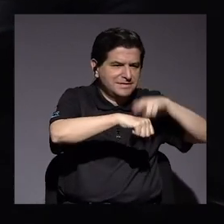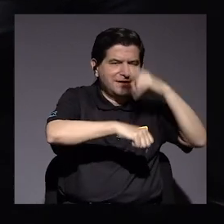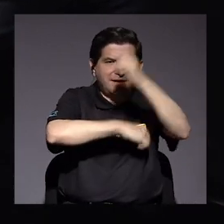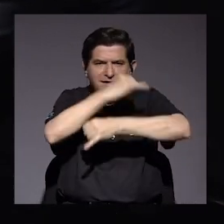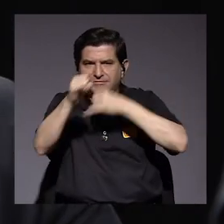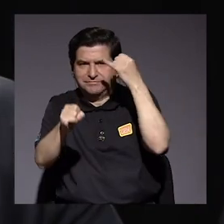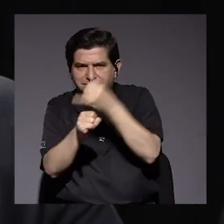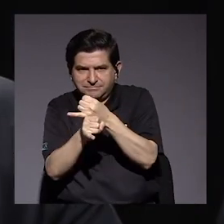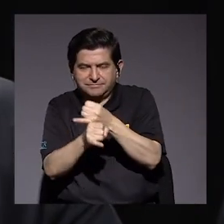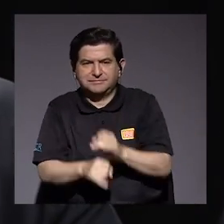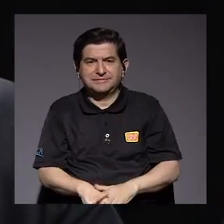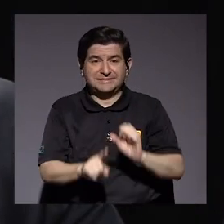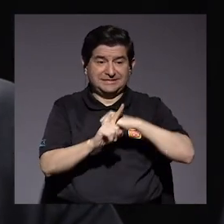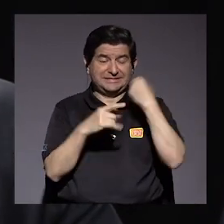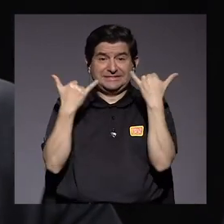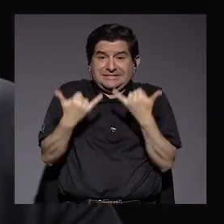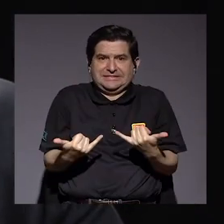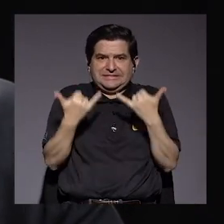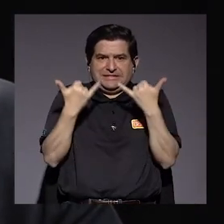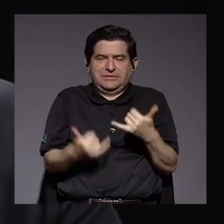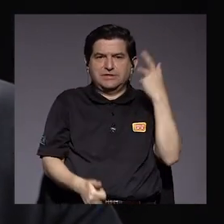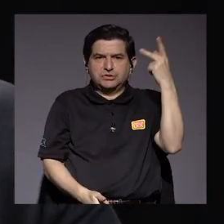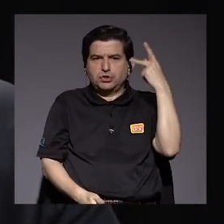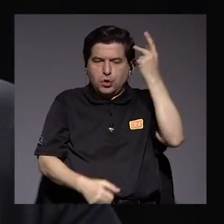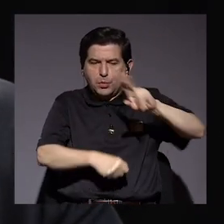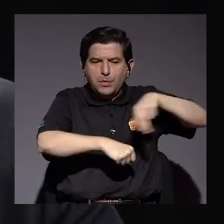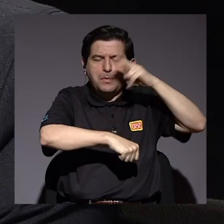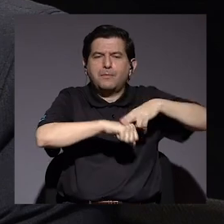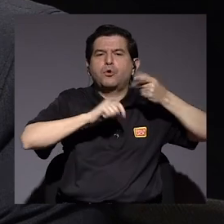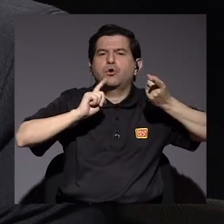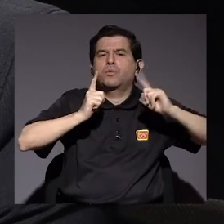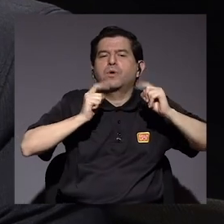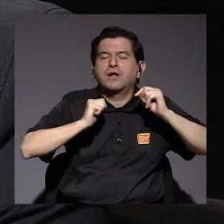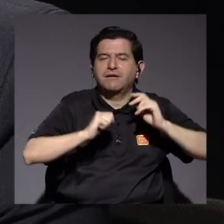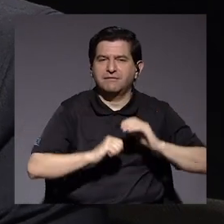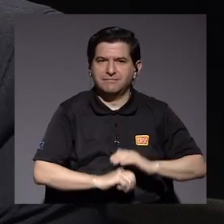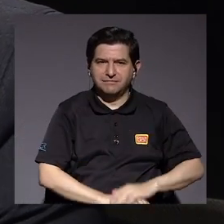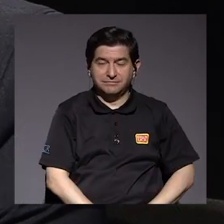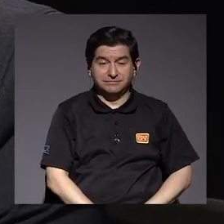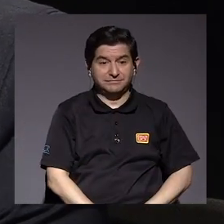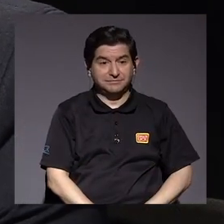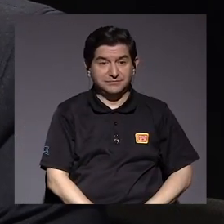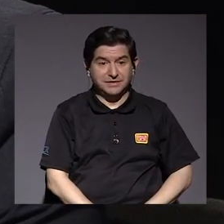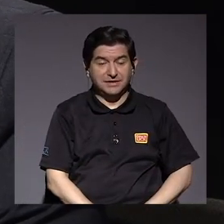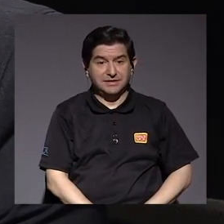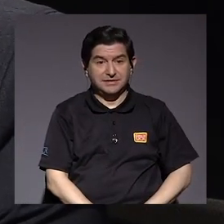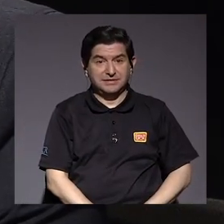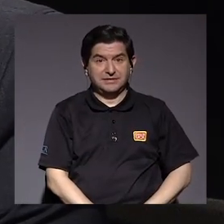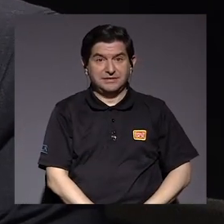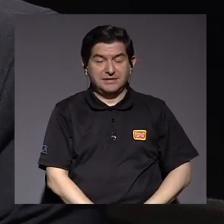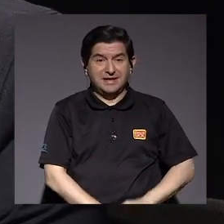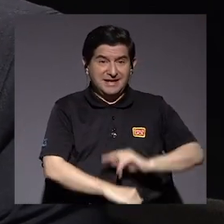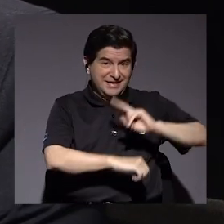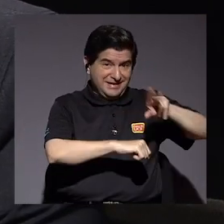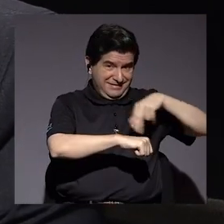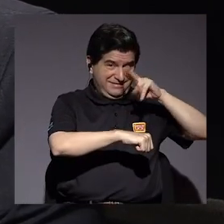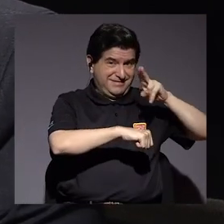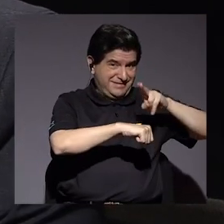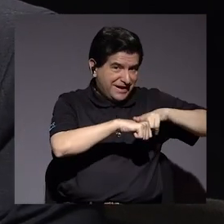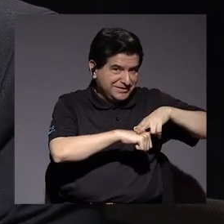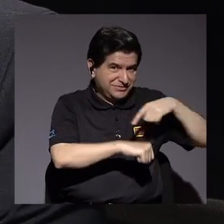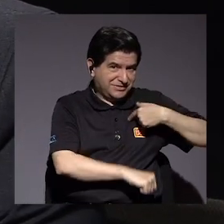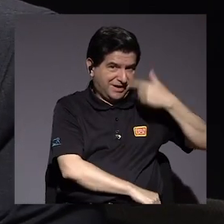cuál es el estado actual de la política nacional bueno mire a nivel nacional yo